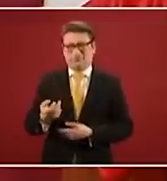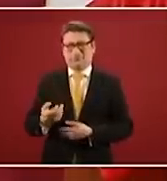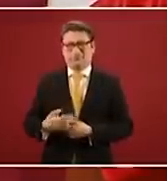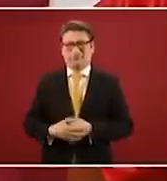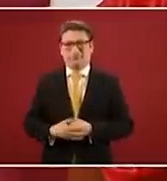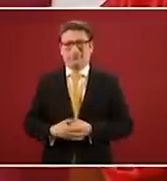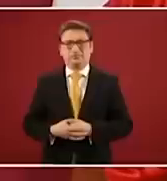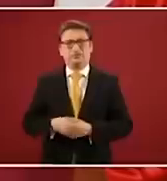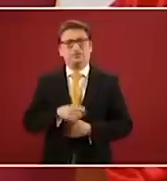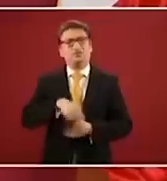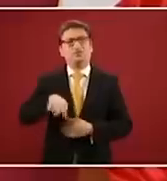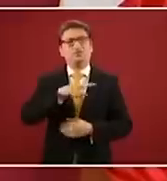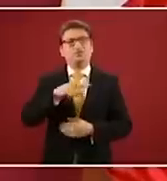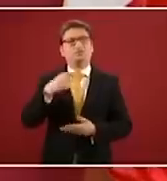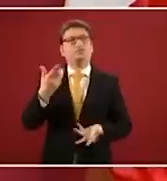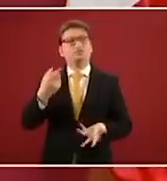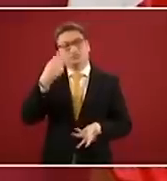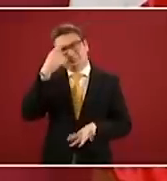¿Y ustedes creen